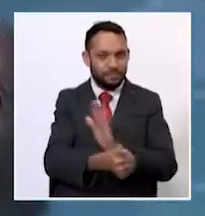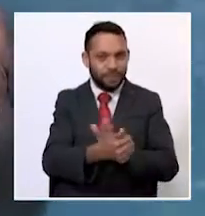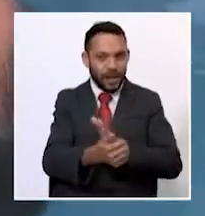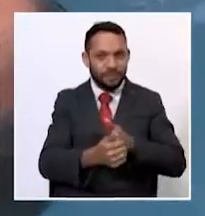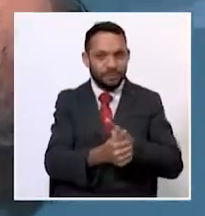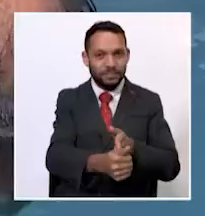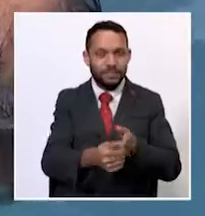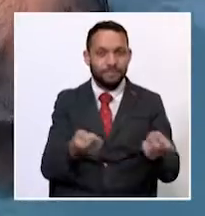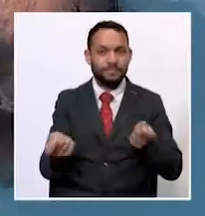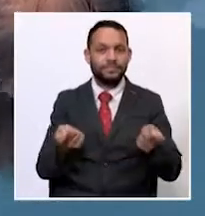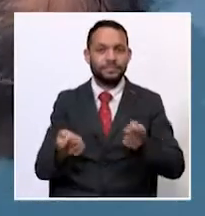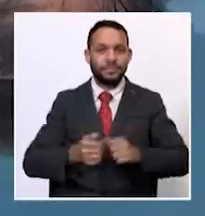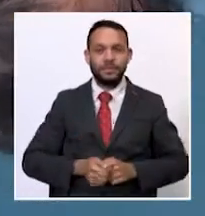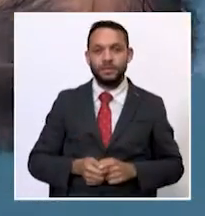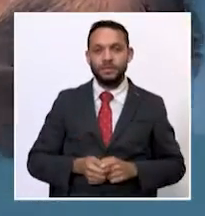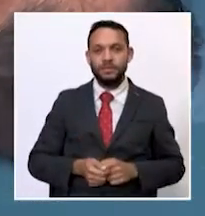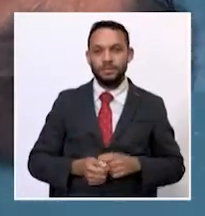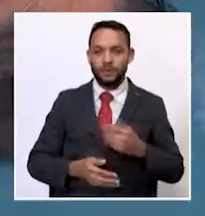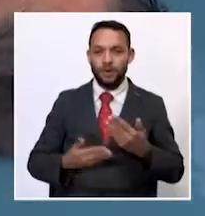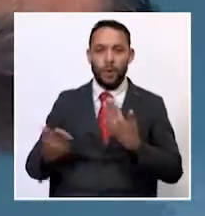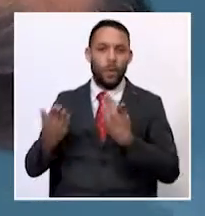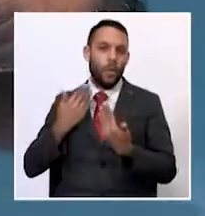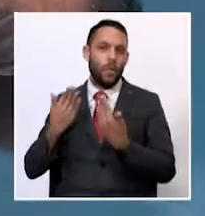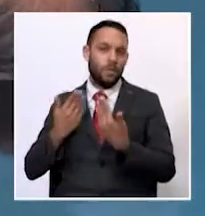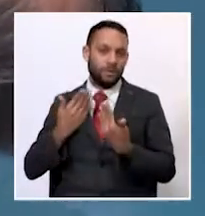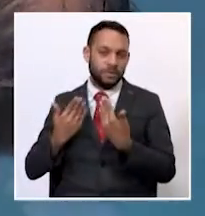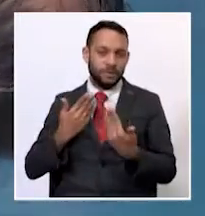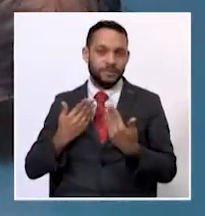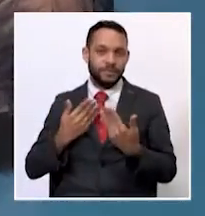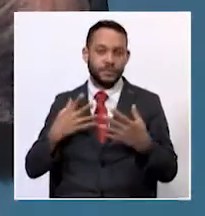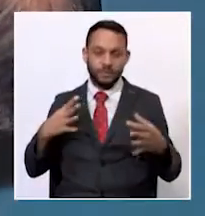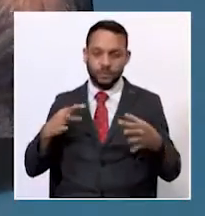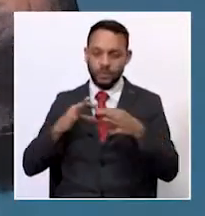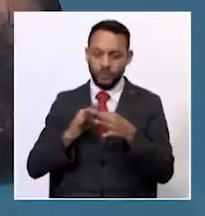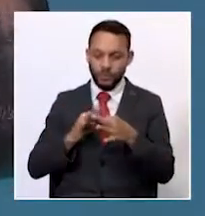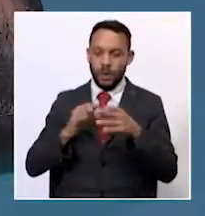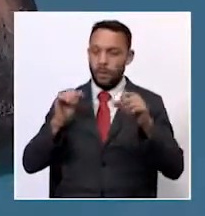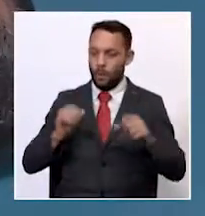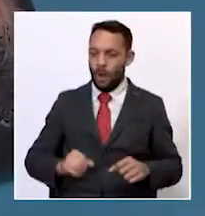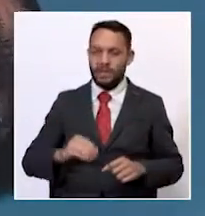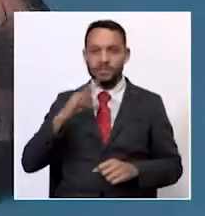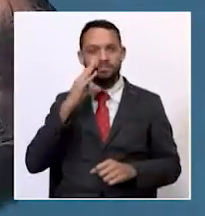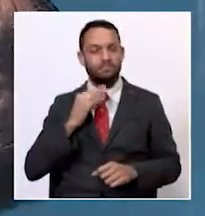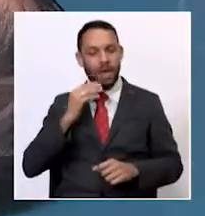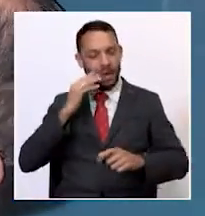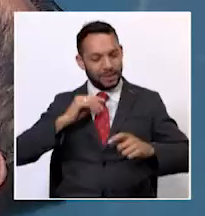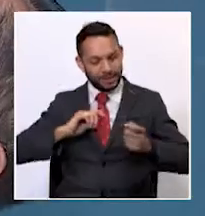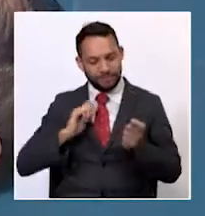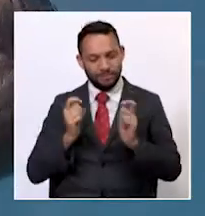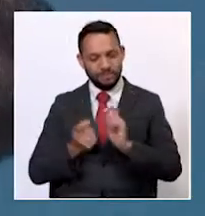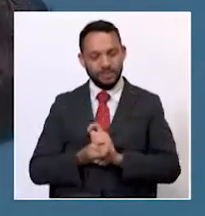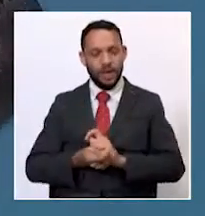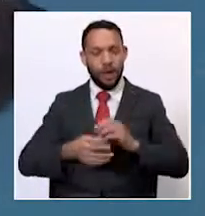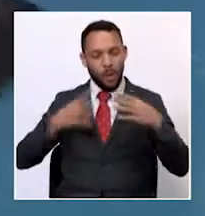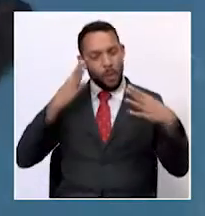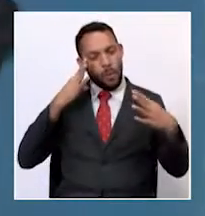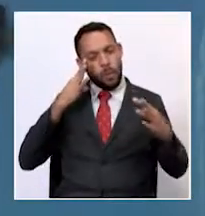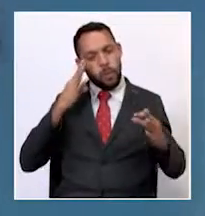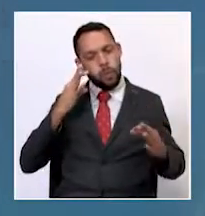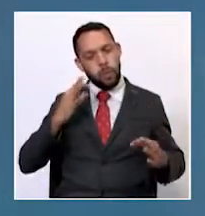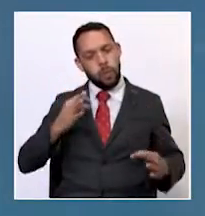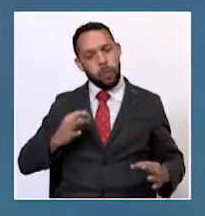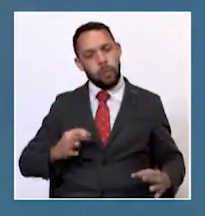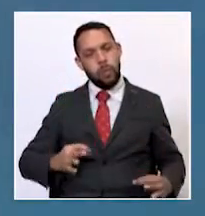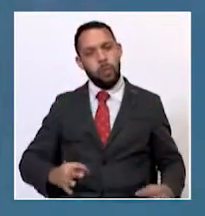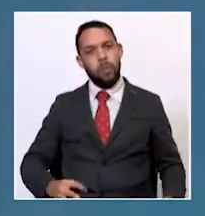como decía antes, se basa en la confianza y en la entrega para poder experimentar el placer de estar con la